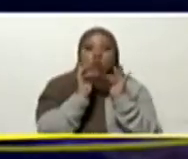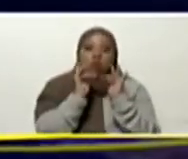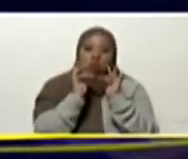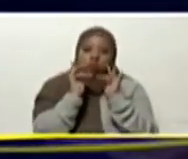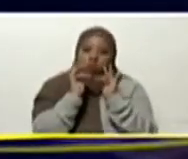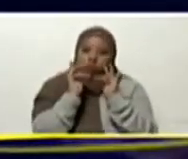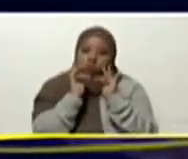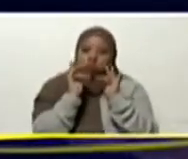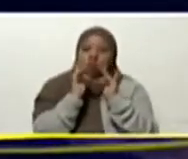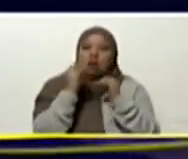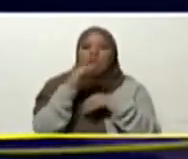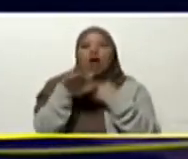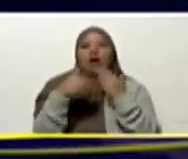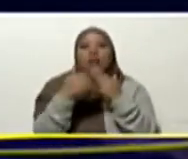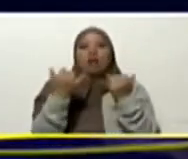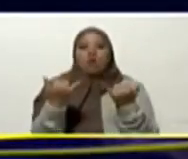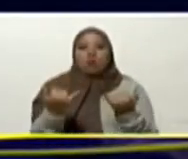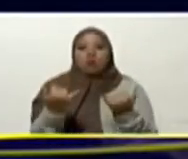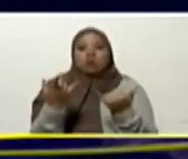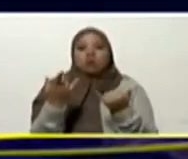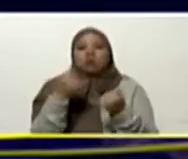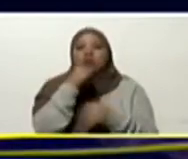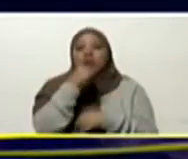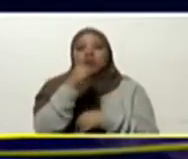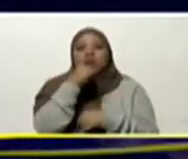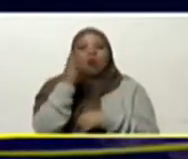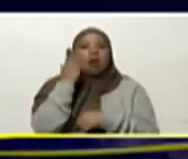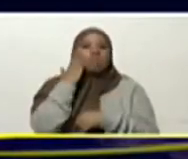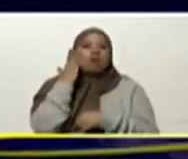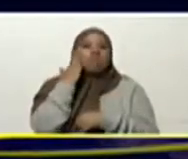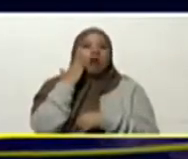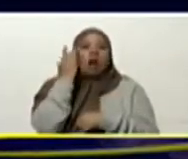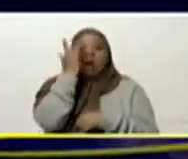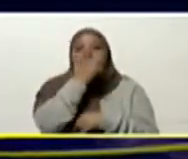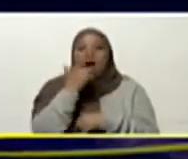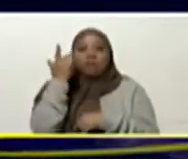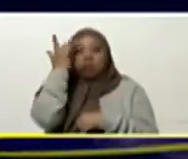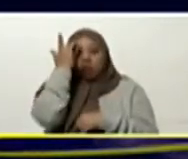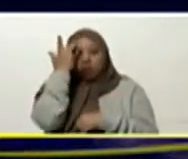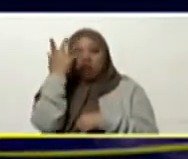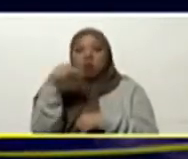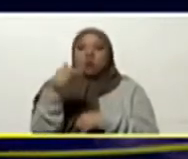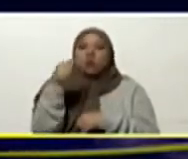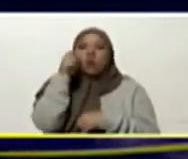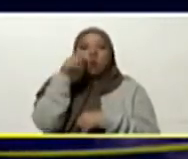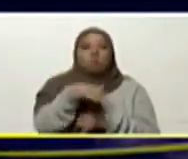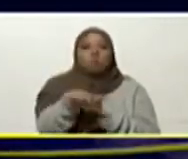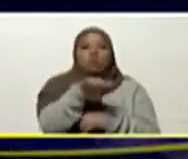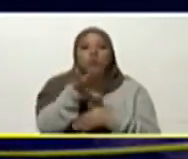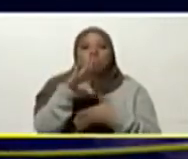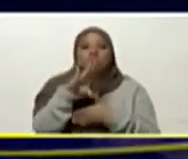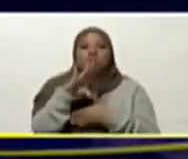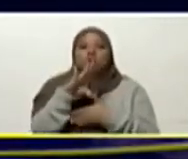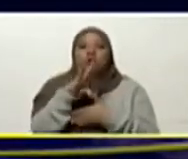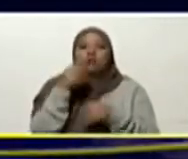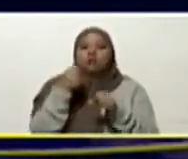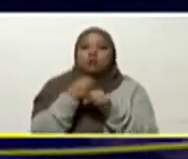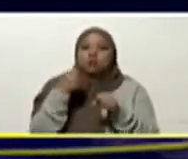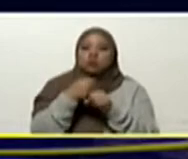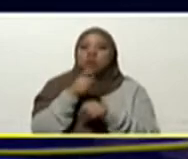herencia, y hasta hoy ese legado de mamá África, aun cuando vino a nuestro continente en